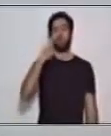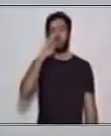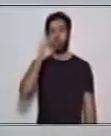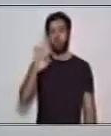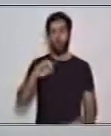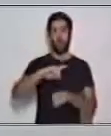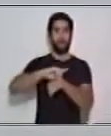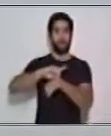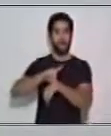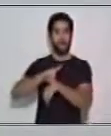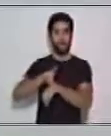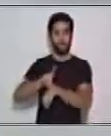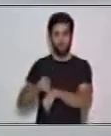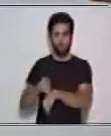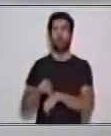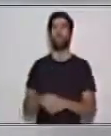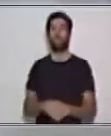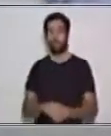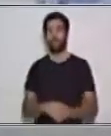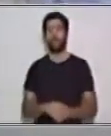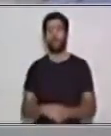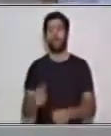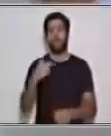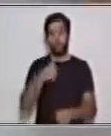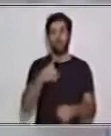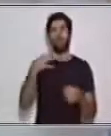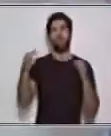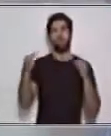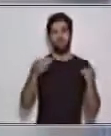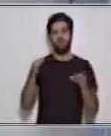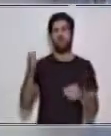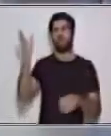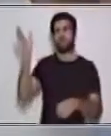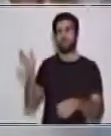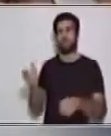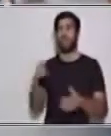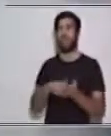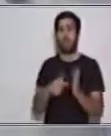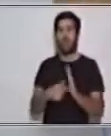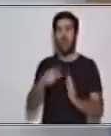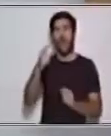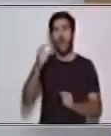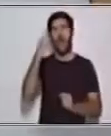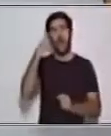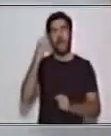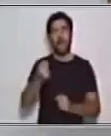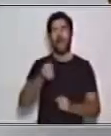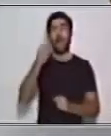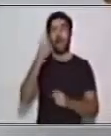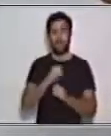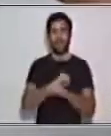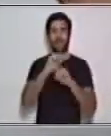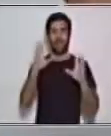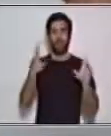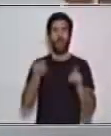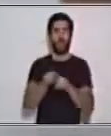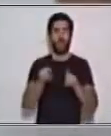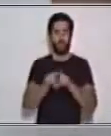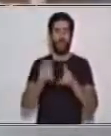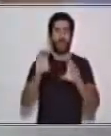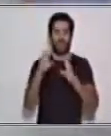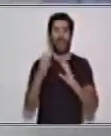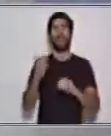Y entonces yo te cuento de qué es esta gráfica para ponerle el título que veíamos en la clase anterior, que es